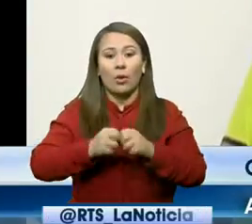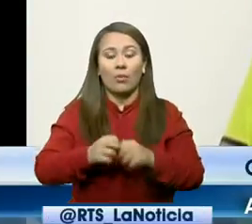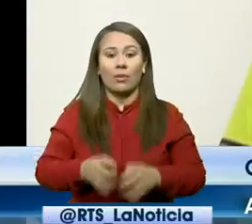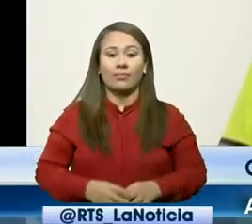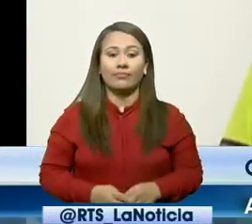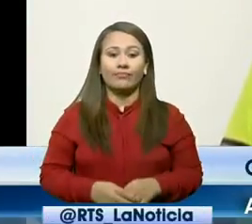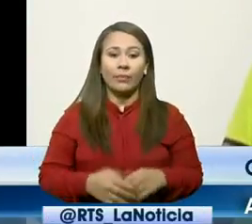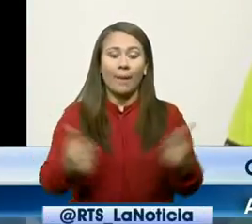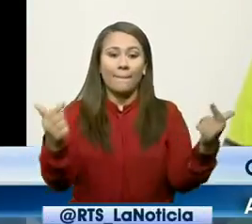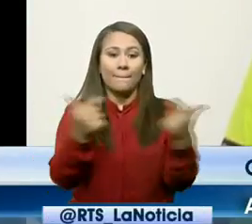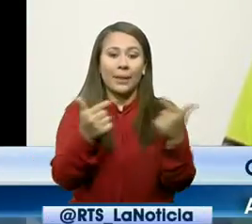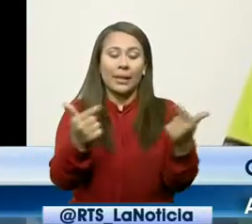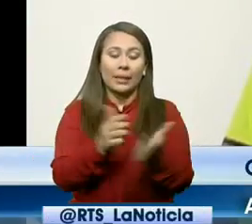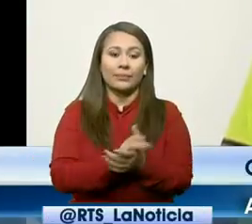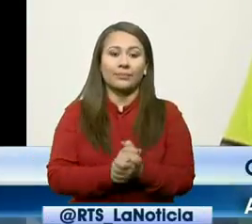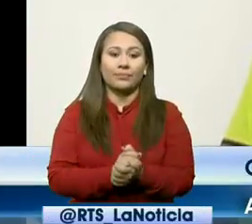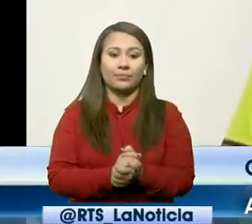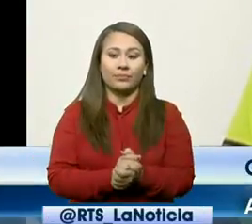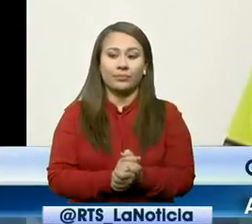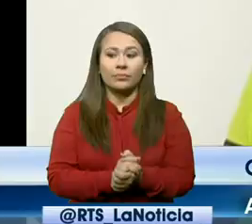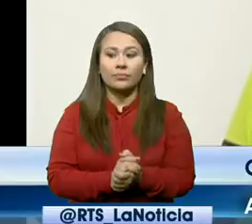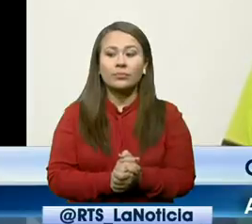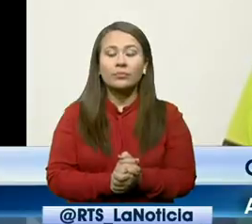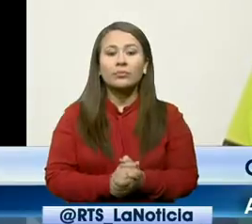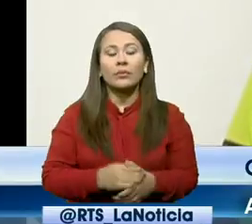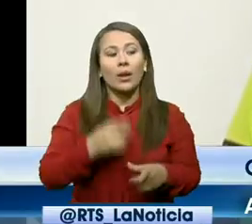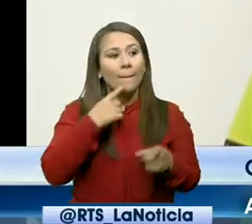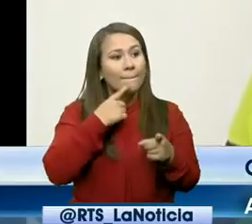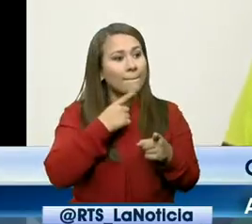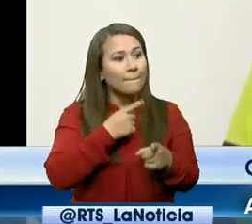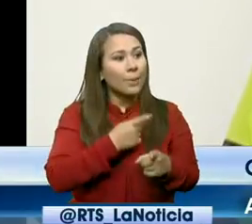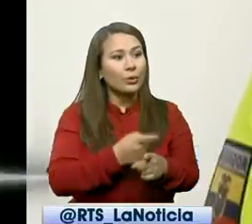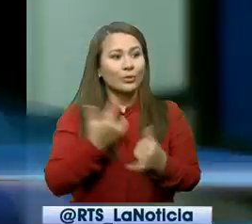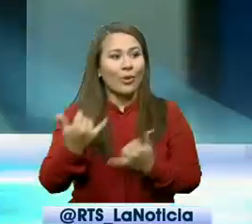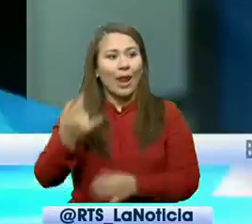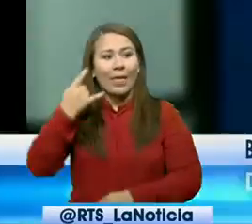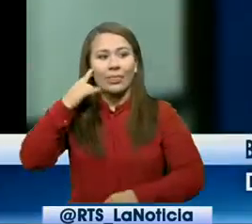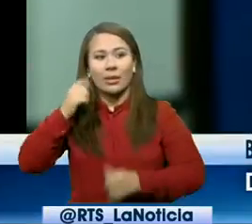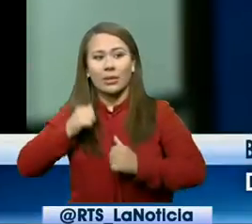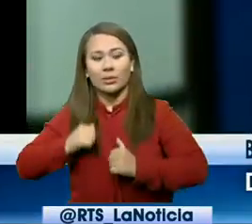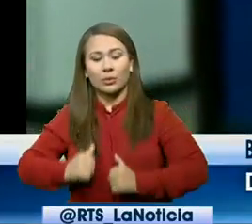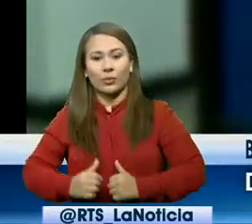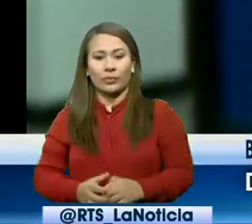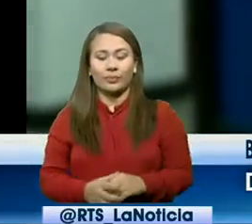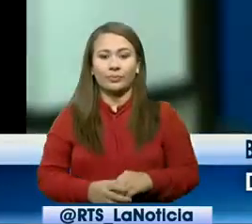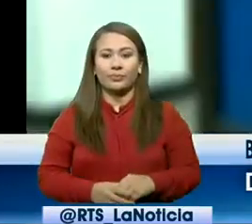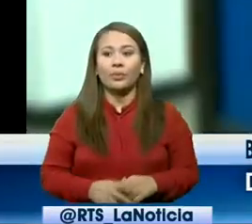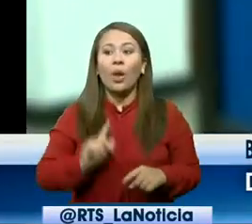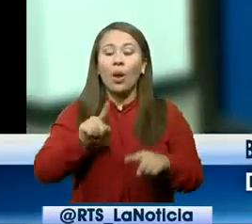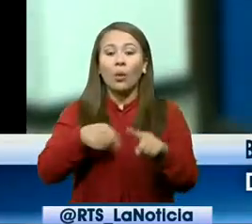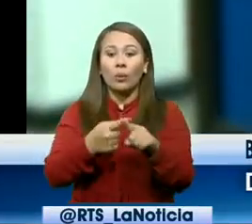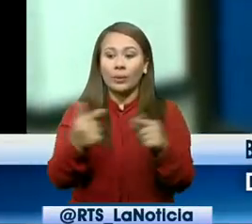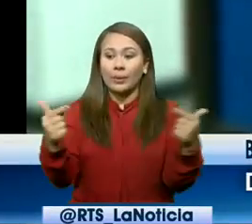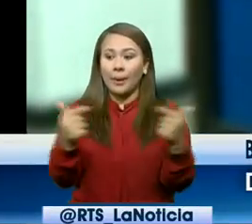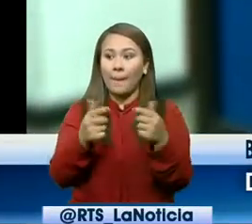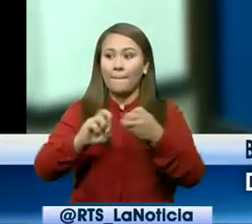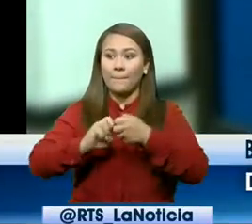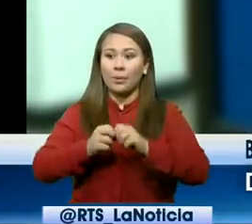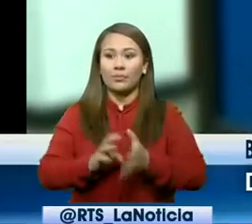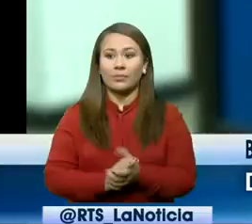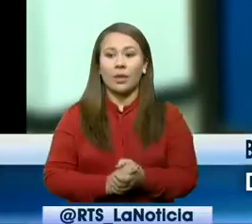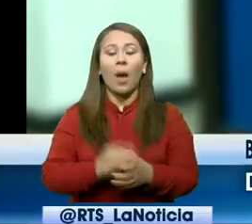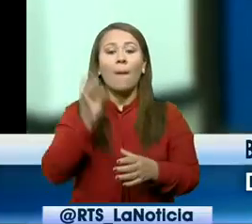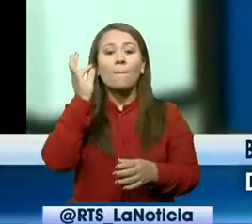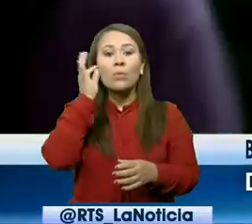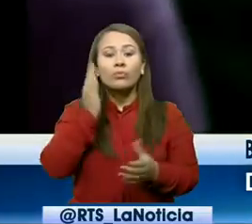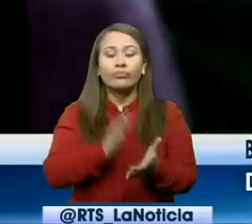una disputa, una pelea, una agresión, y de lo cual víctima salió la niña. Supuestamente cuando sucedieron las cosas, la mujer estaba bajo efectos